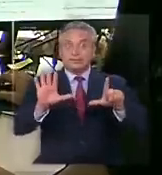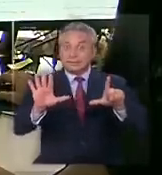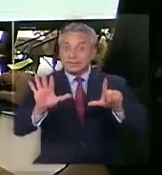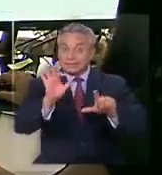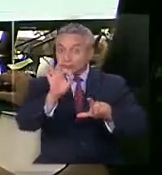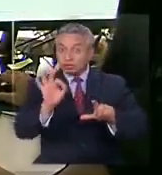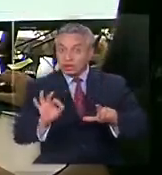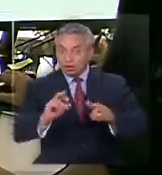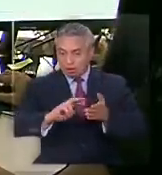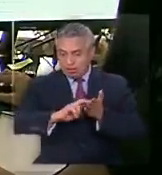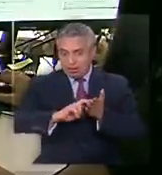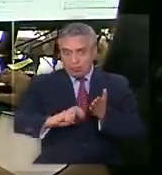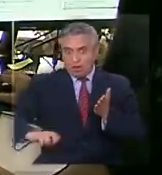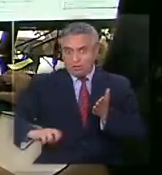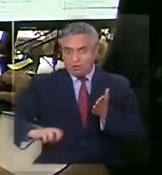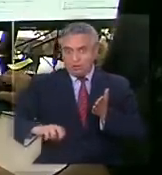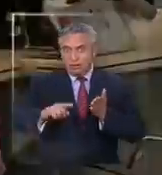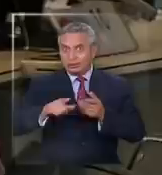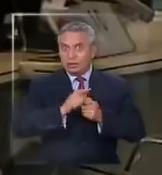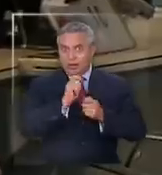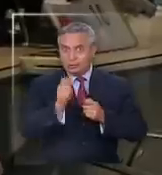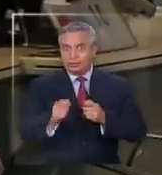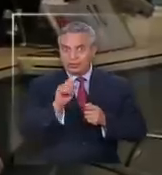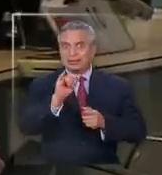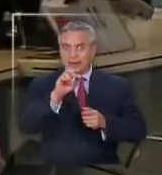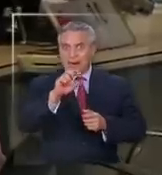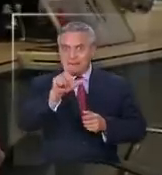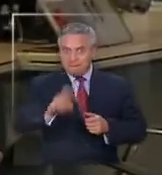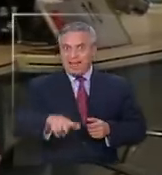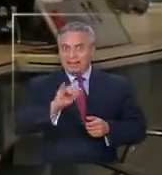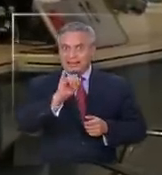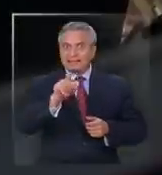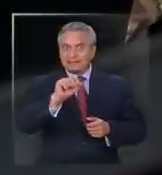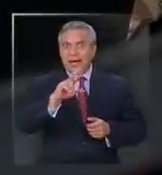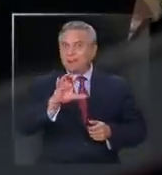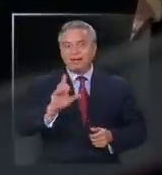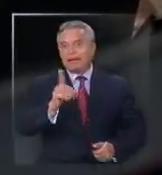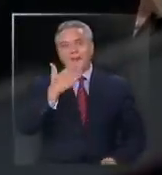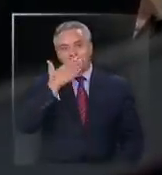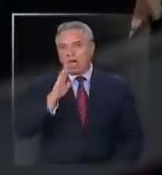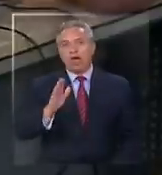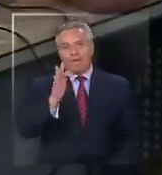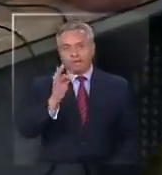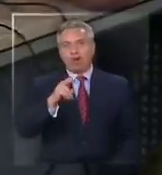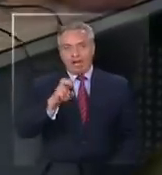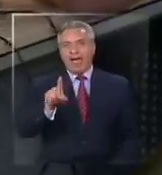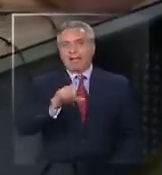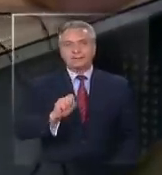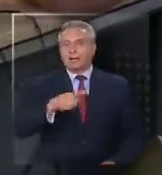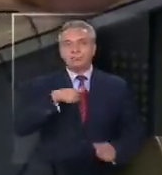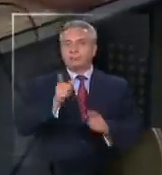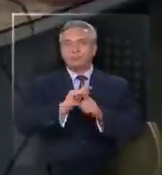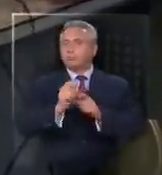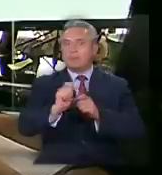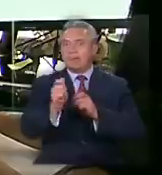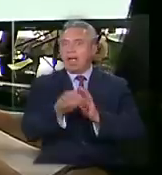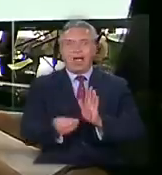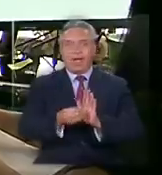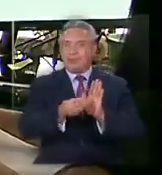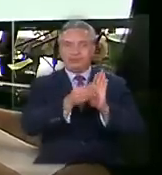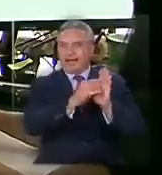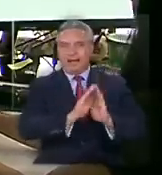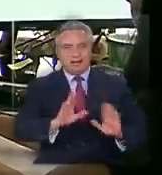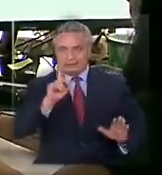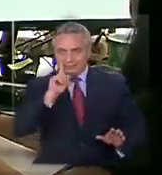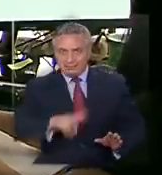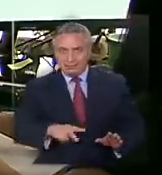nuestro descuento de salud no está alcanzando para pagar un plan de ISAPRE, es recomendable tener FONASA porque de esta forma no voy a estar pagando adicional y voy a estar